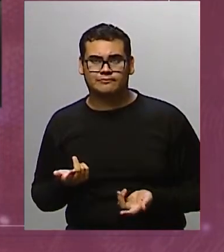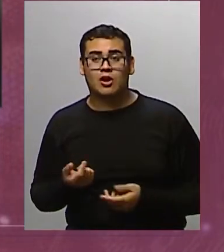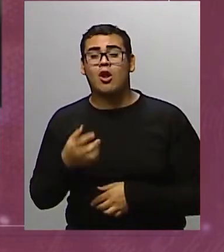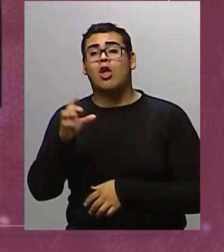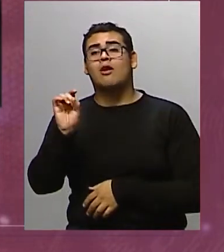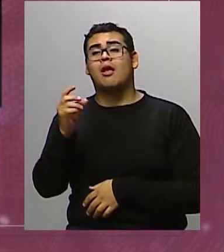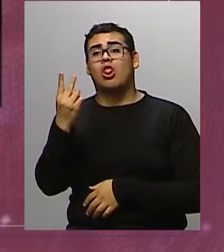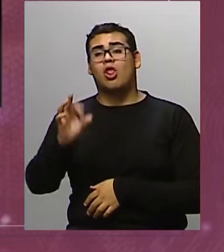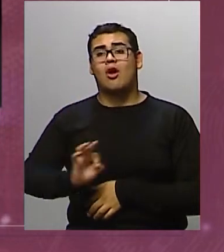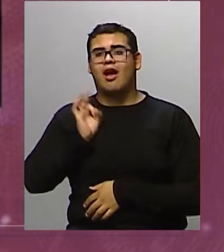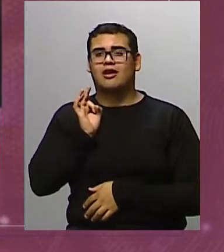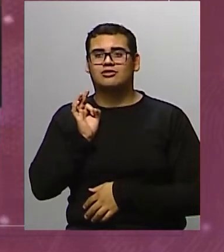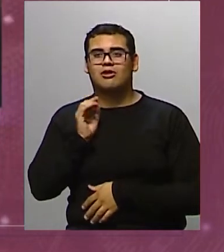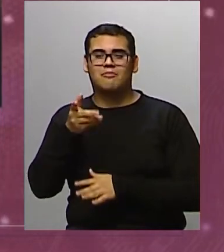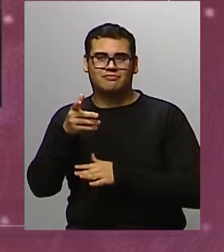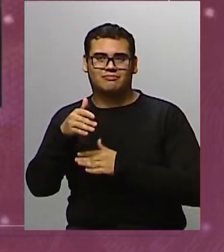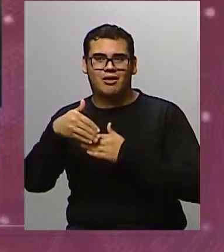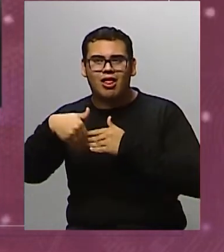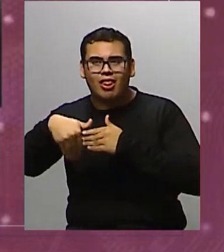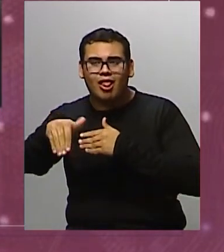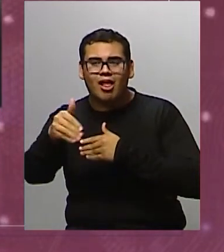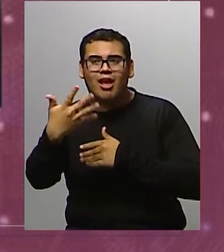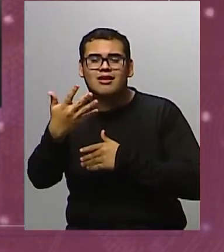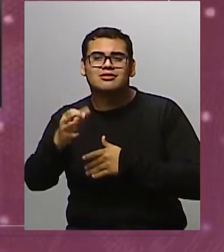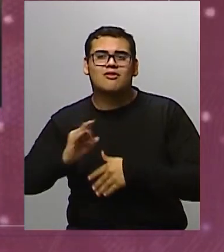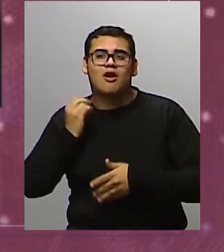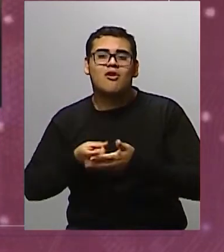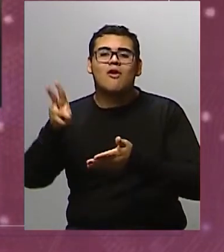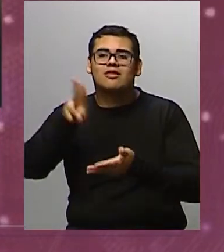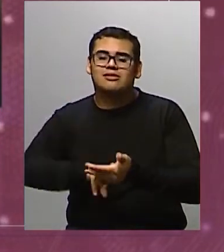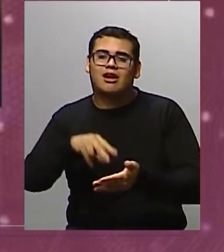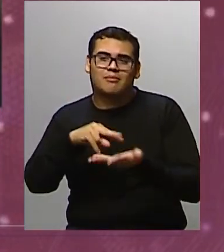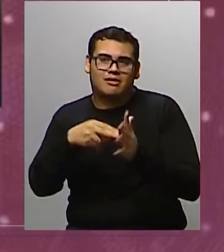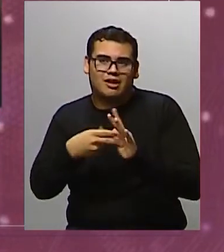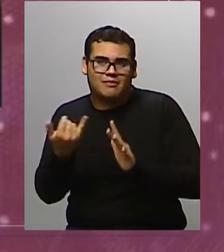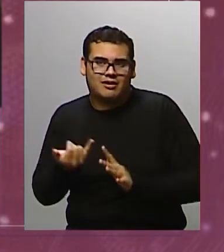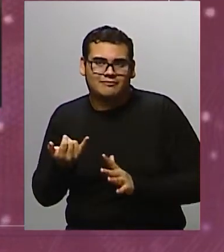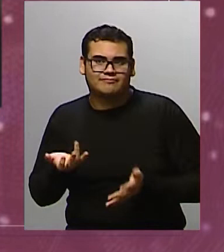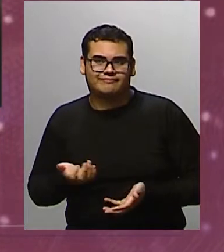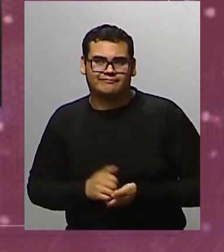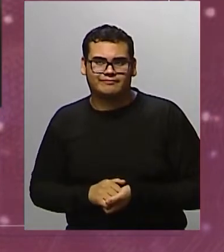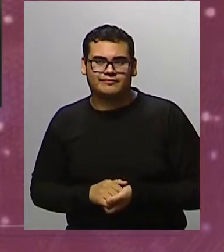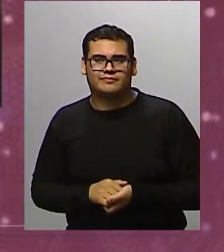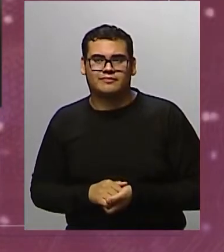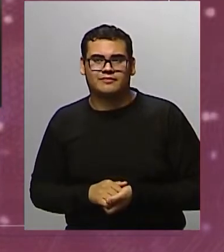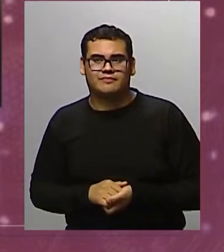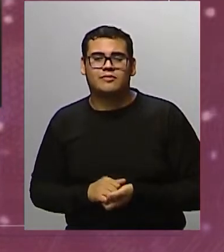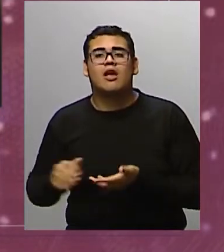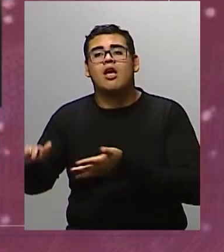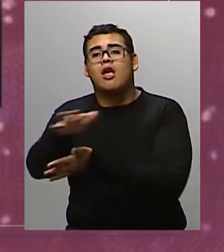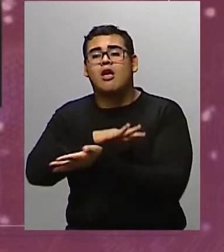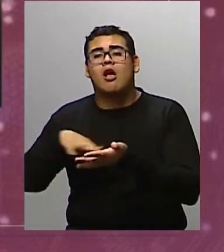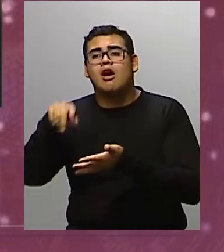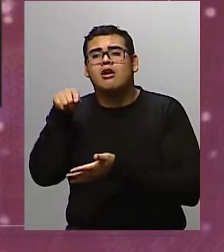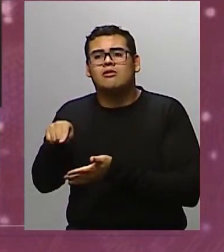años y en 5 o 6 años el sistema se recupera. Quiero decir, el ambiente nocivo, que es